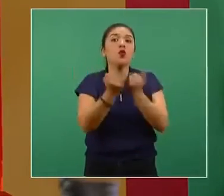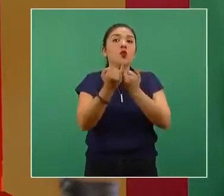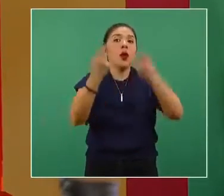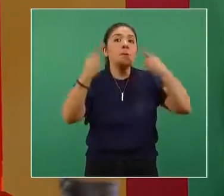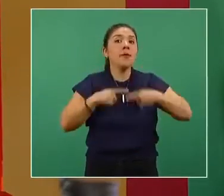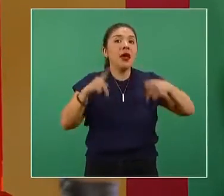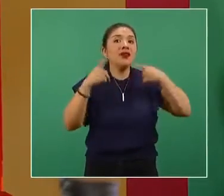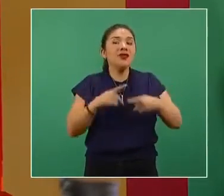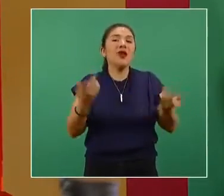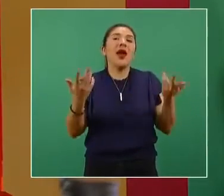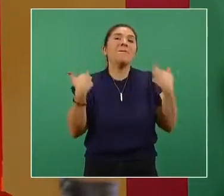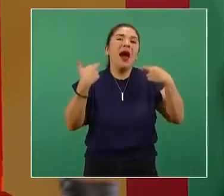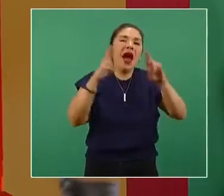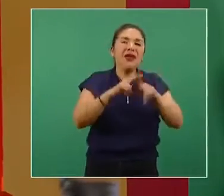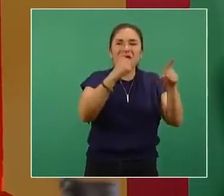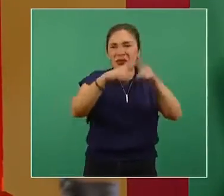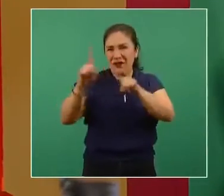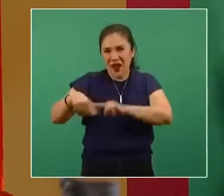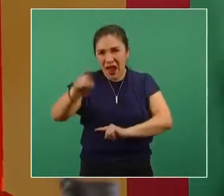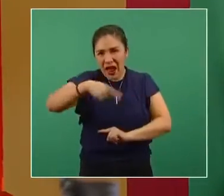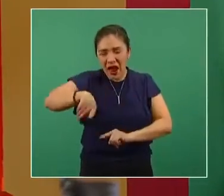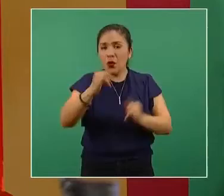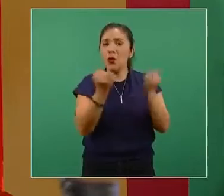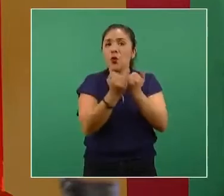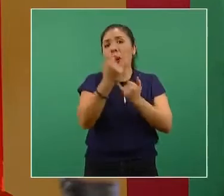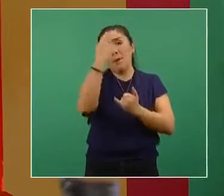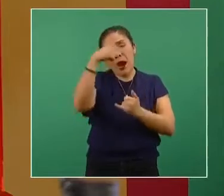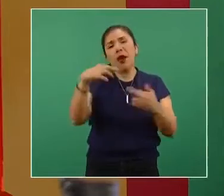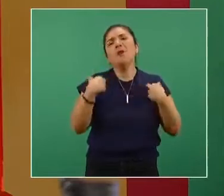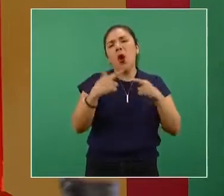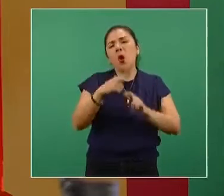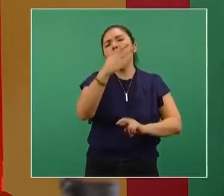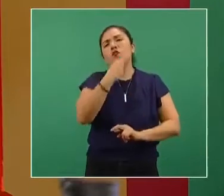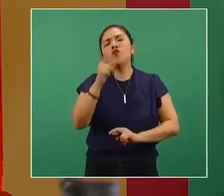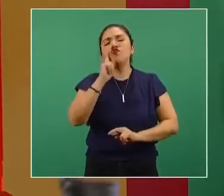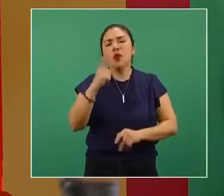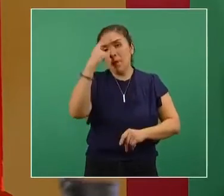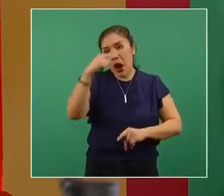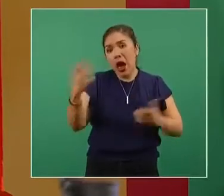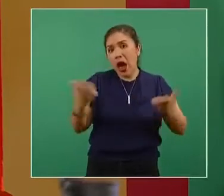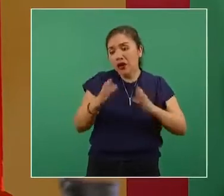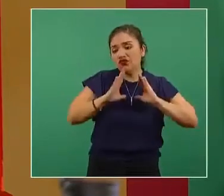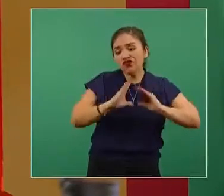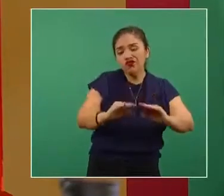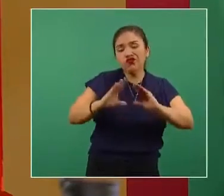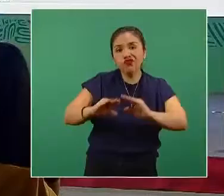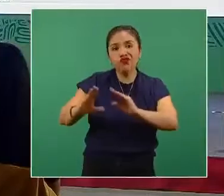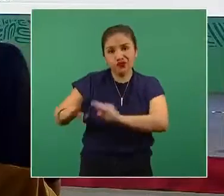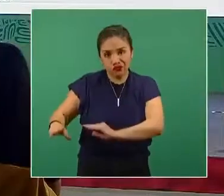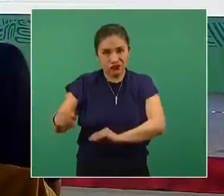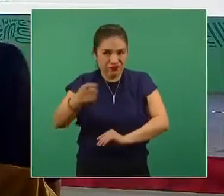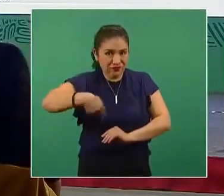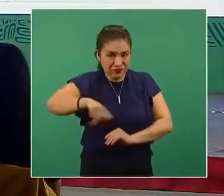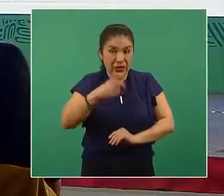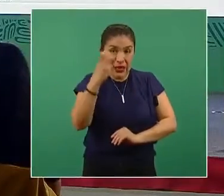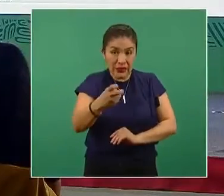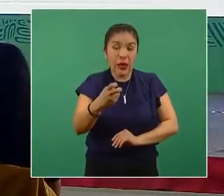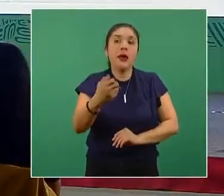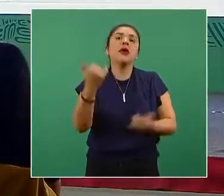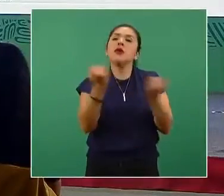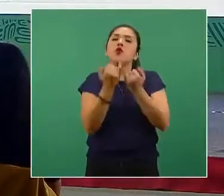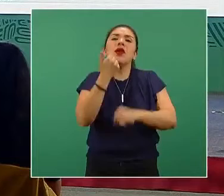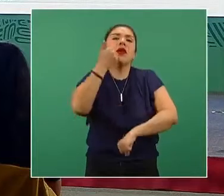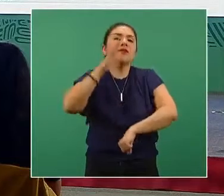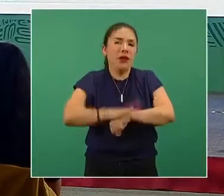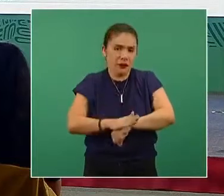que participan en la educación, tanto como mentores, mentoras que participan como instructoras, y el personal administrativo